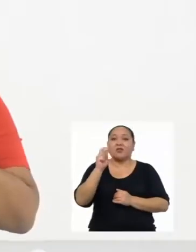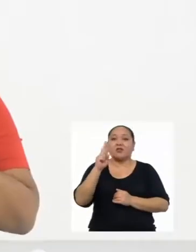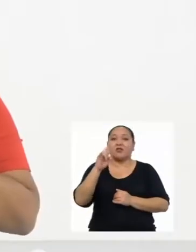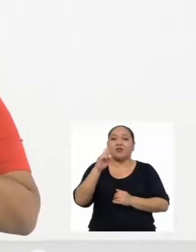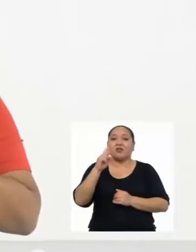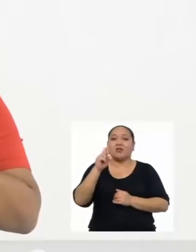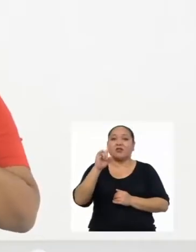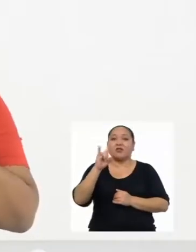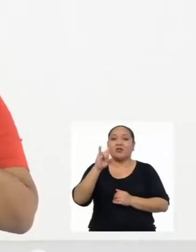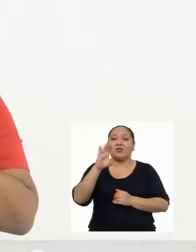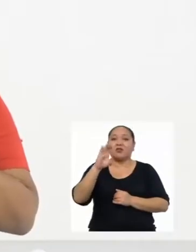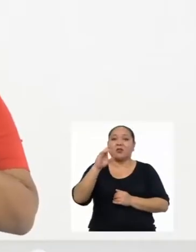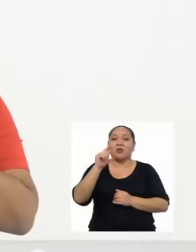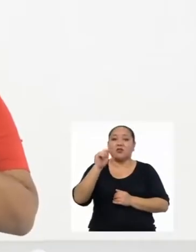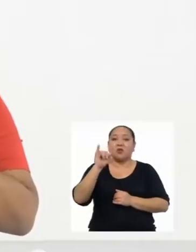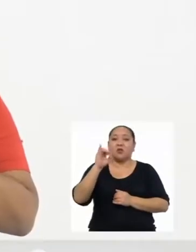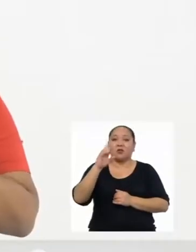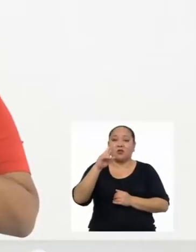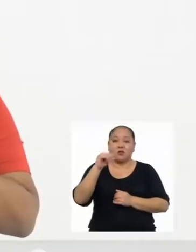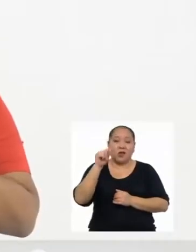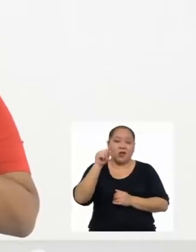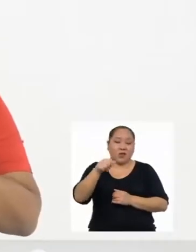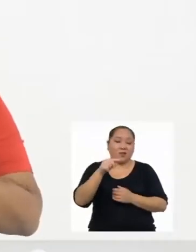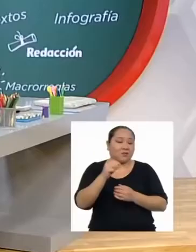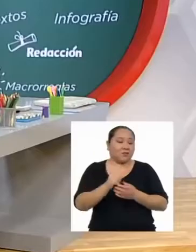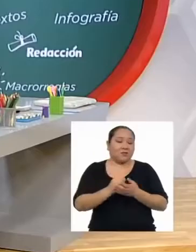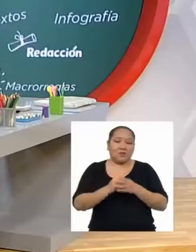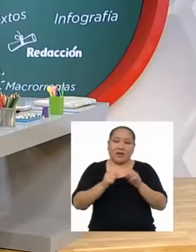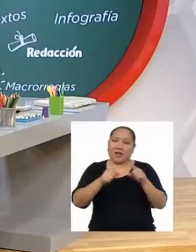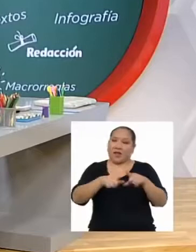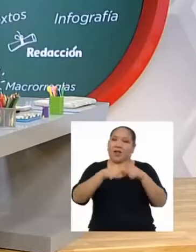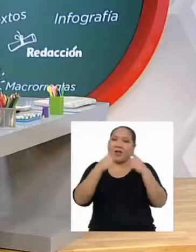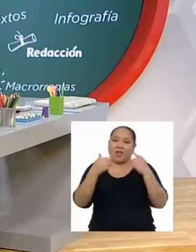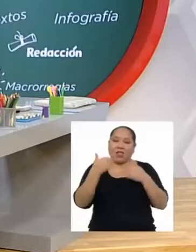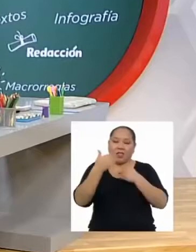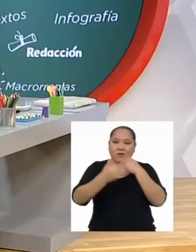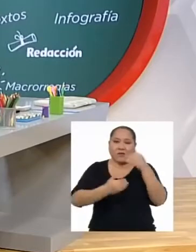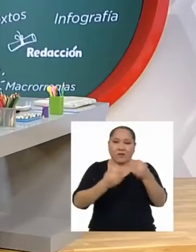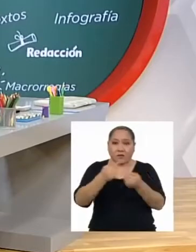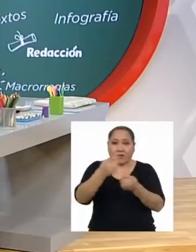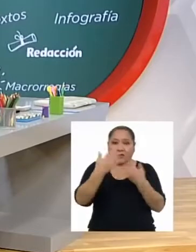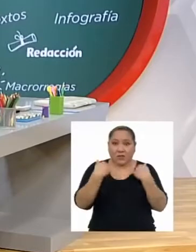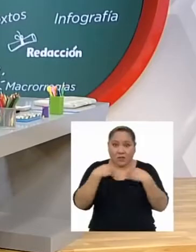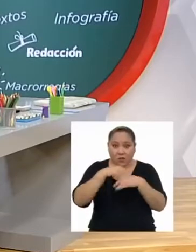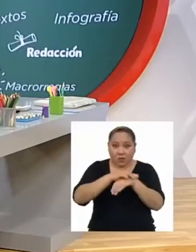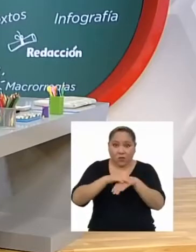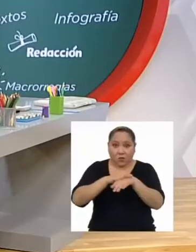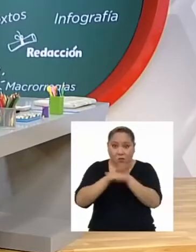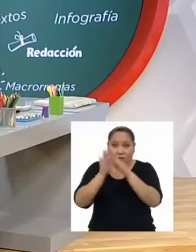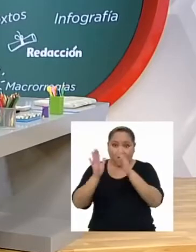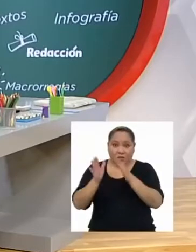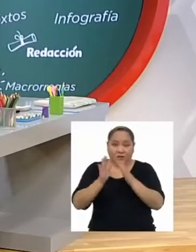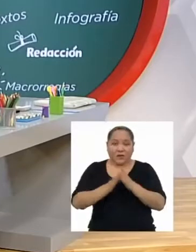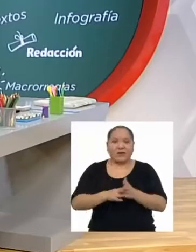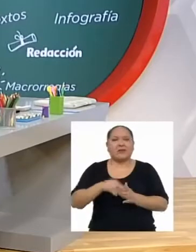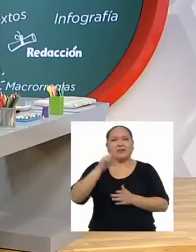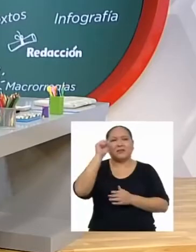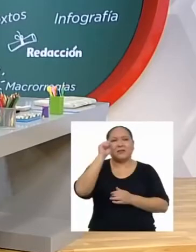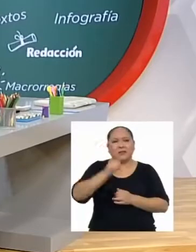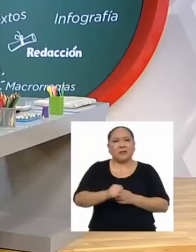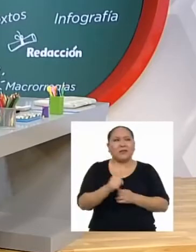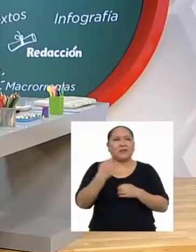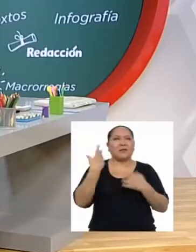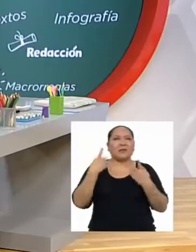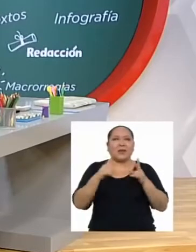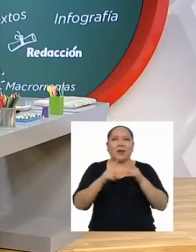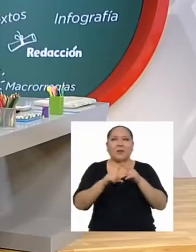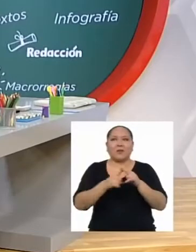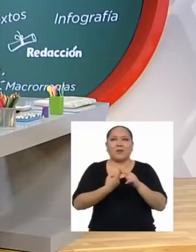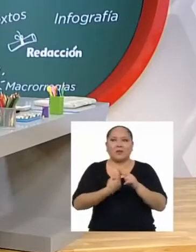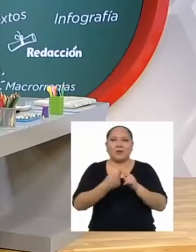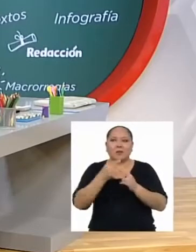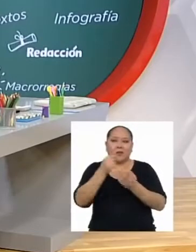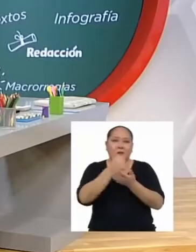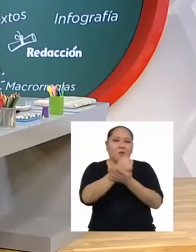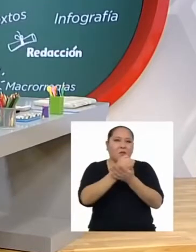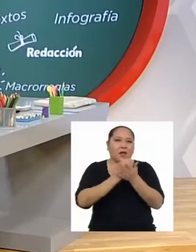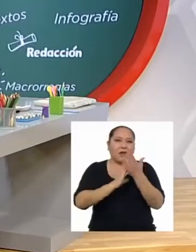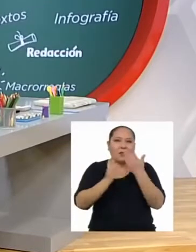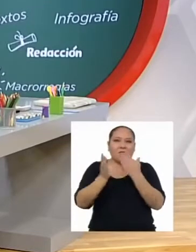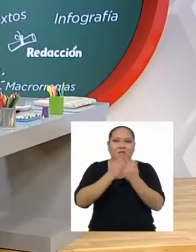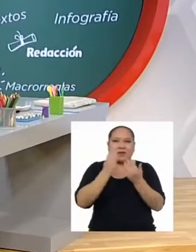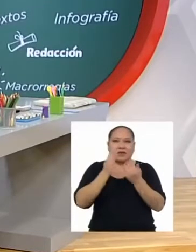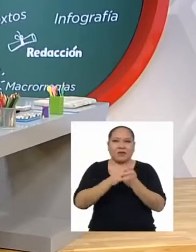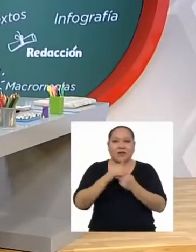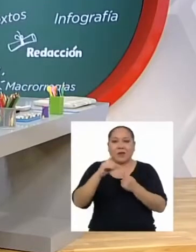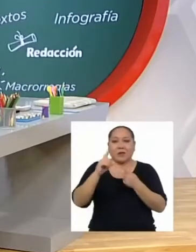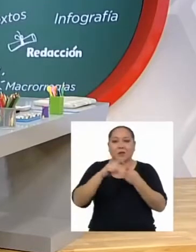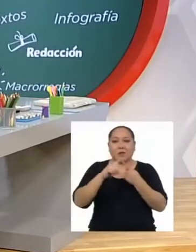tu planificación a la mano, cierto? Por supuesto. Comenzaremos con algo sencillo. El primer